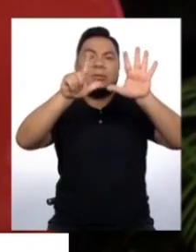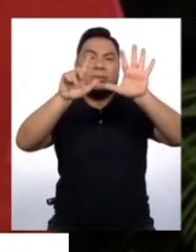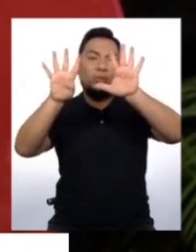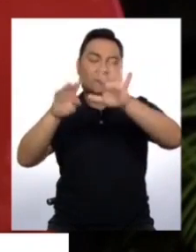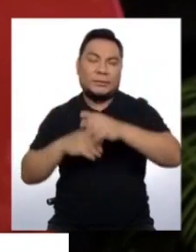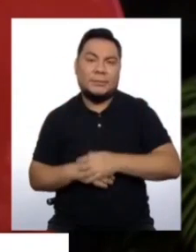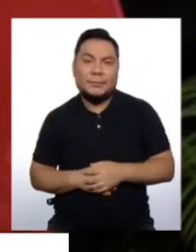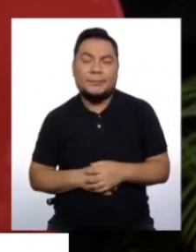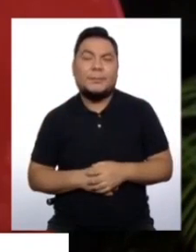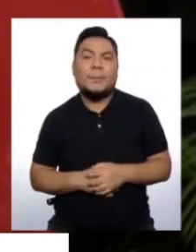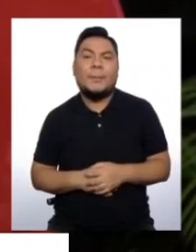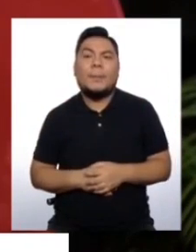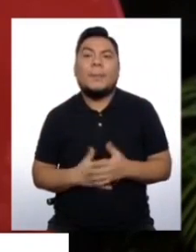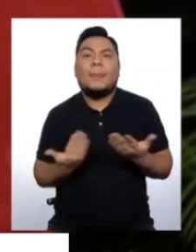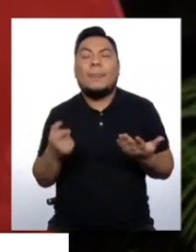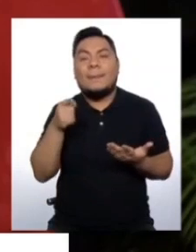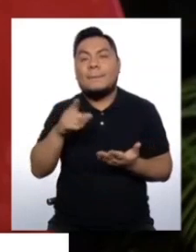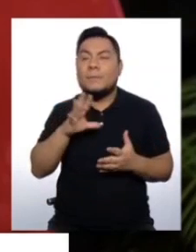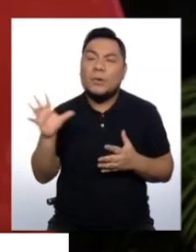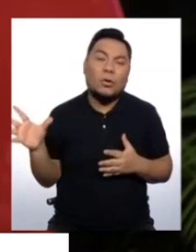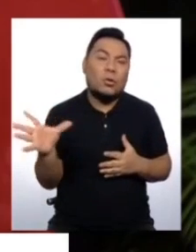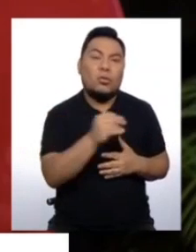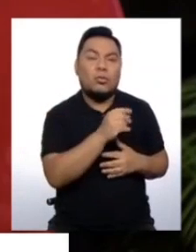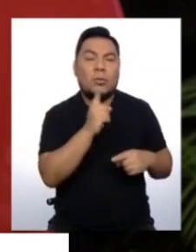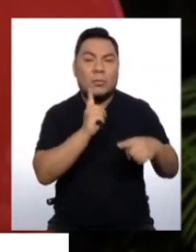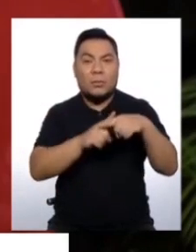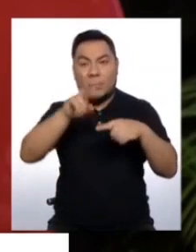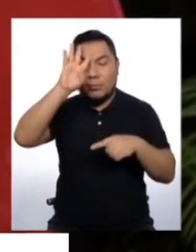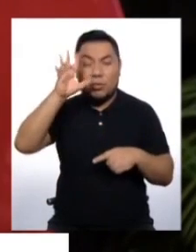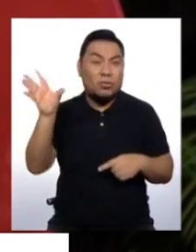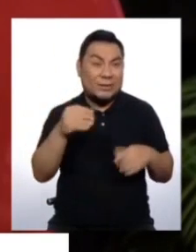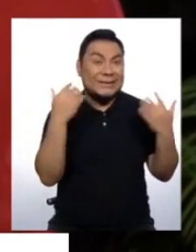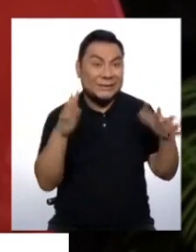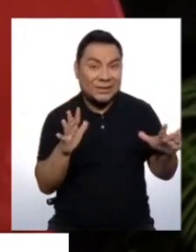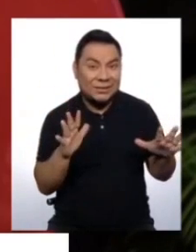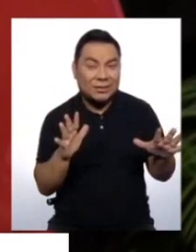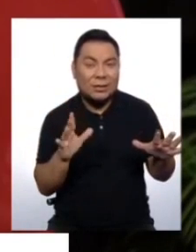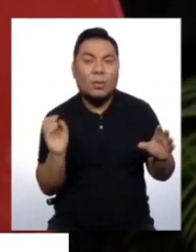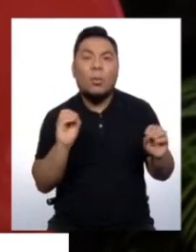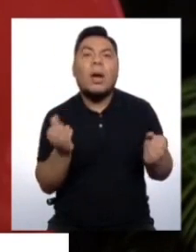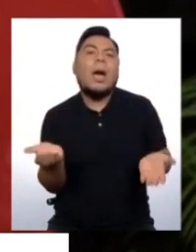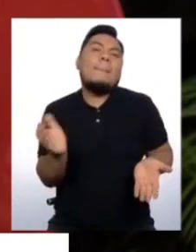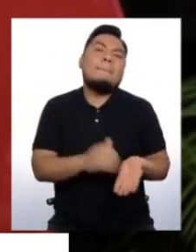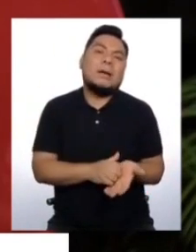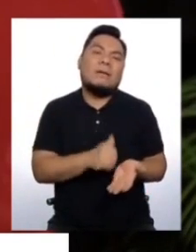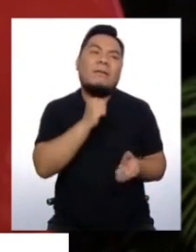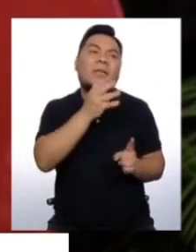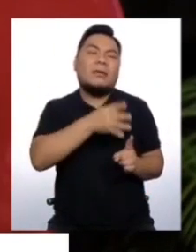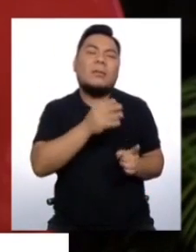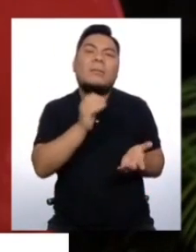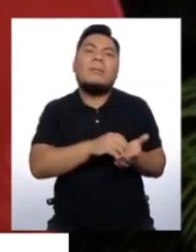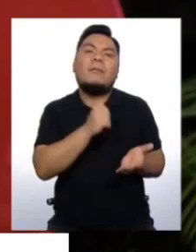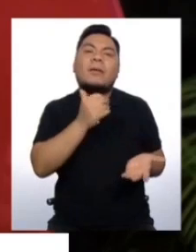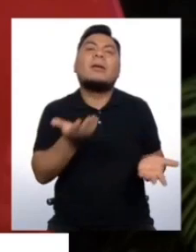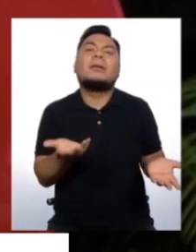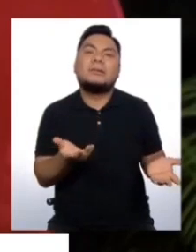123.979. ¿Esos son todos los positivos en el Perú? ¿O hay más que todavía no han sido evaluados?